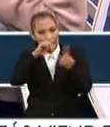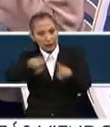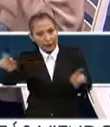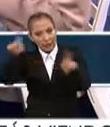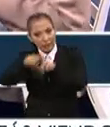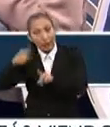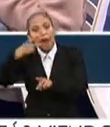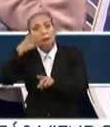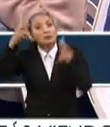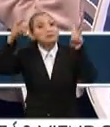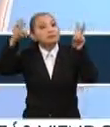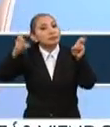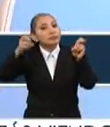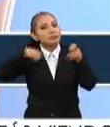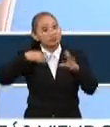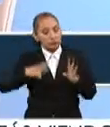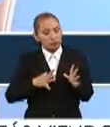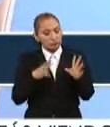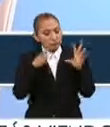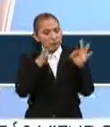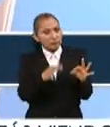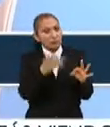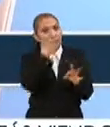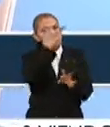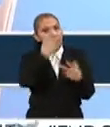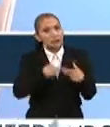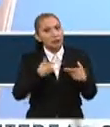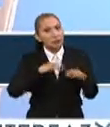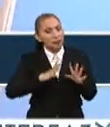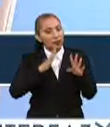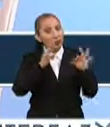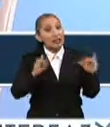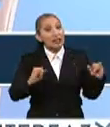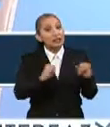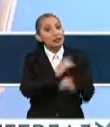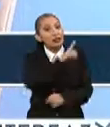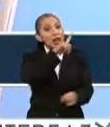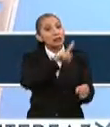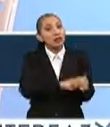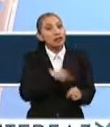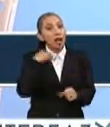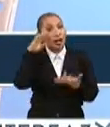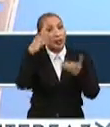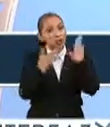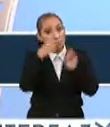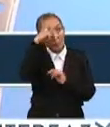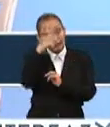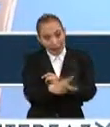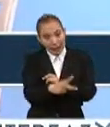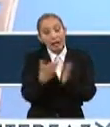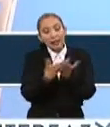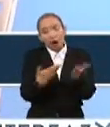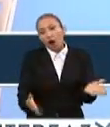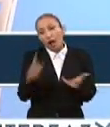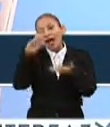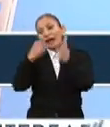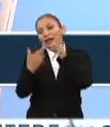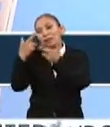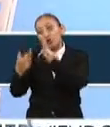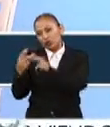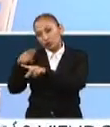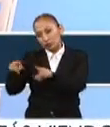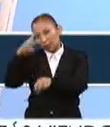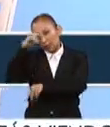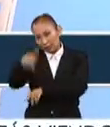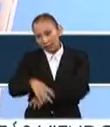hablar sobre los fundadores, estos 7 fundadores del Instituto Nacional de la Revolución Mexicana y hoy de las Revoluciones de